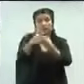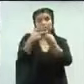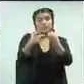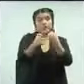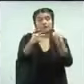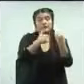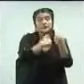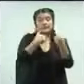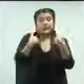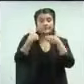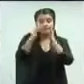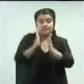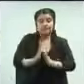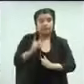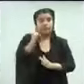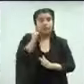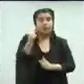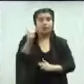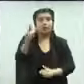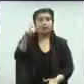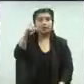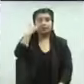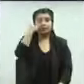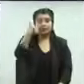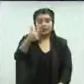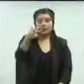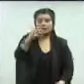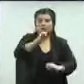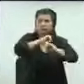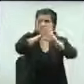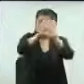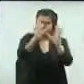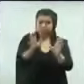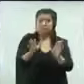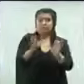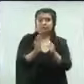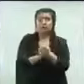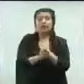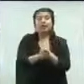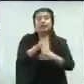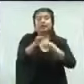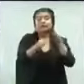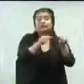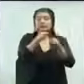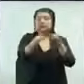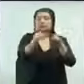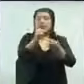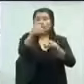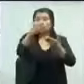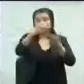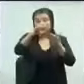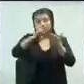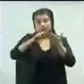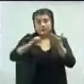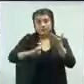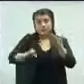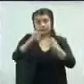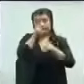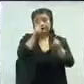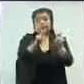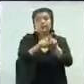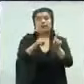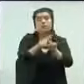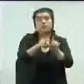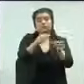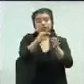viceministro García de Infraestructura, que puede clarificar bastante más los elementos, solamente detenerme por un